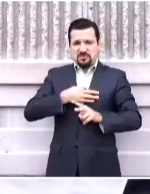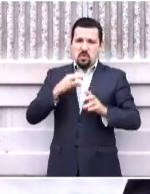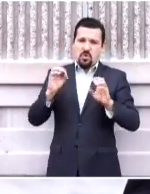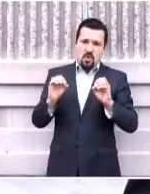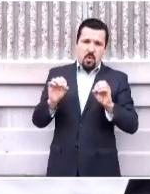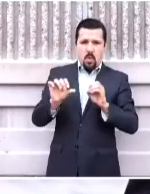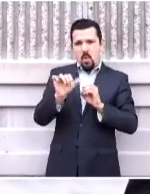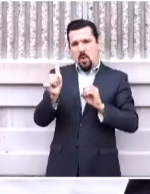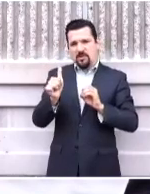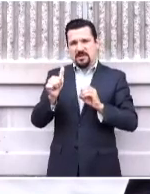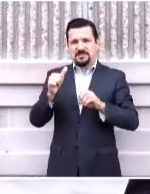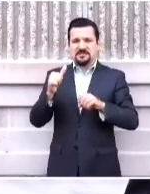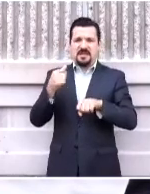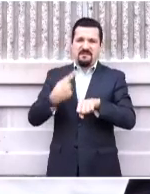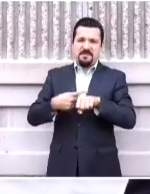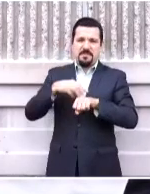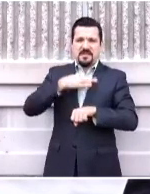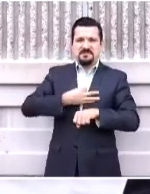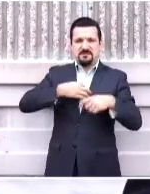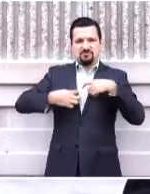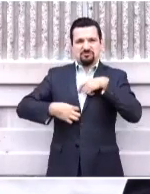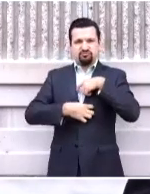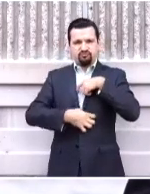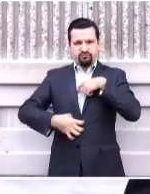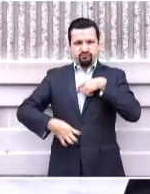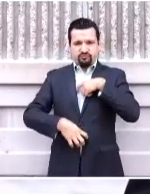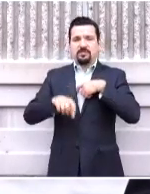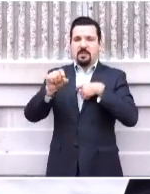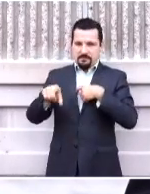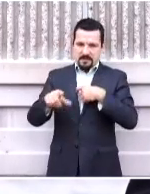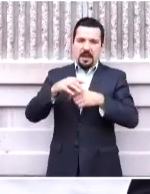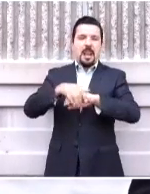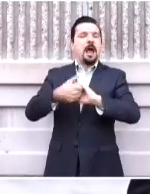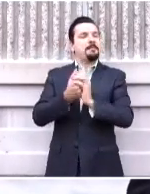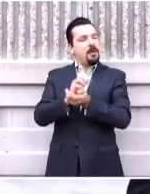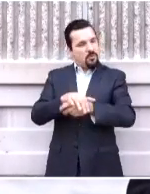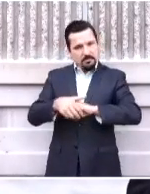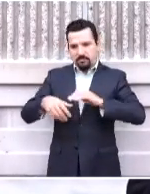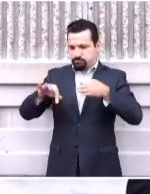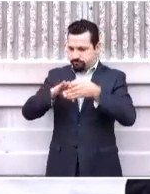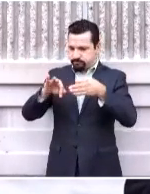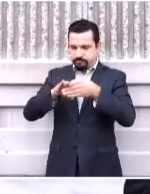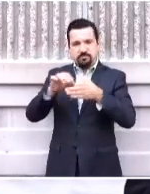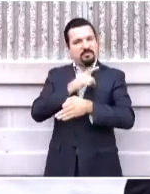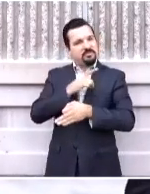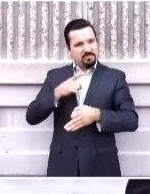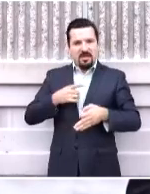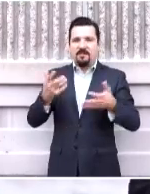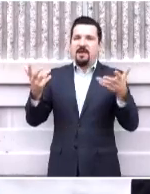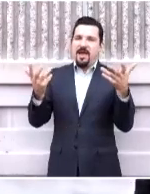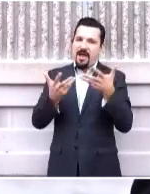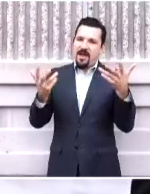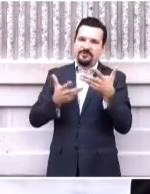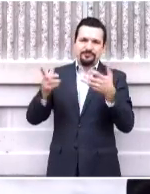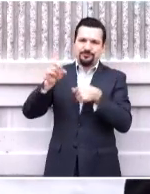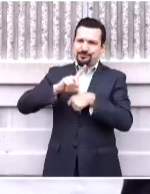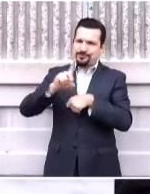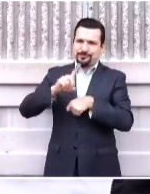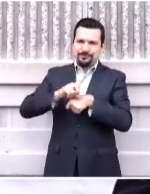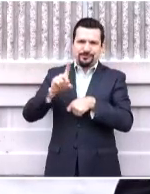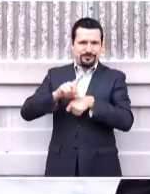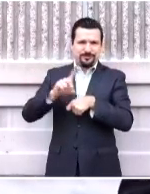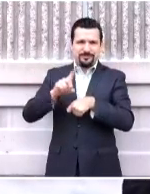también gastrointestinales. Entonces, el lavado de manos es algo que permanentemente lo debemos de realizar,